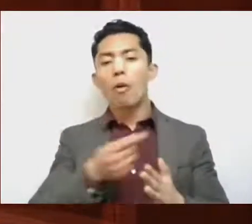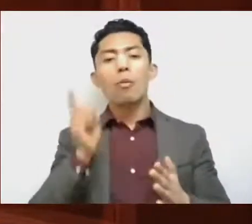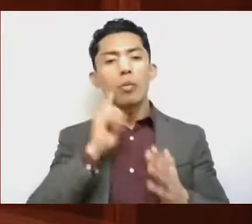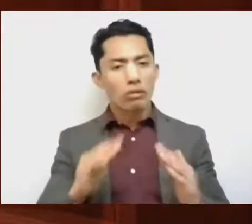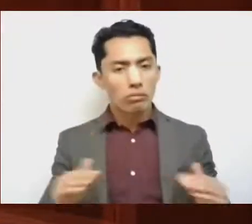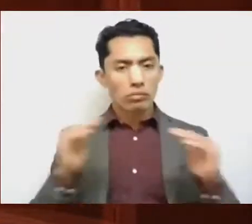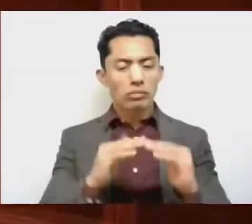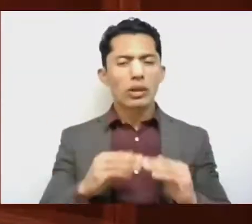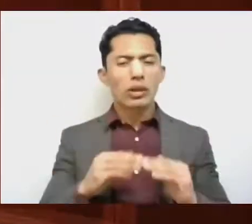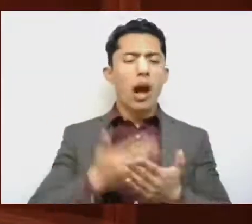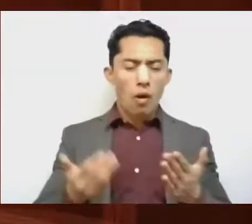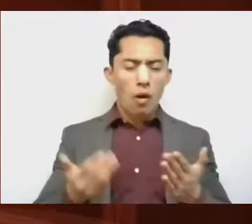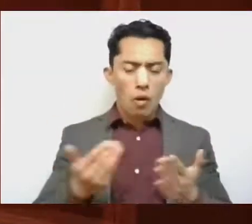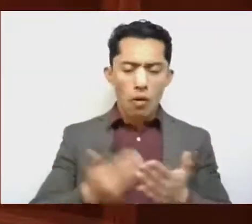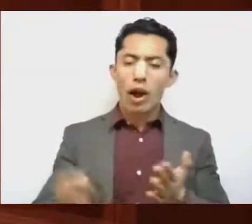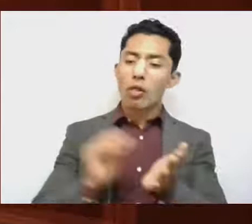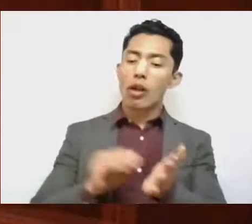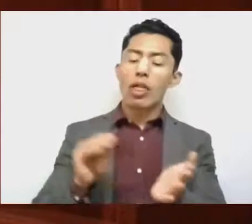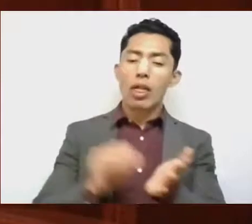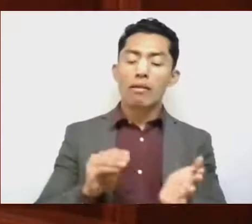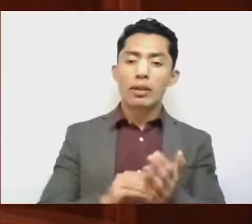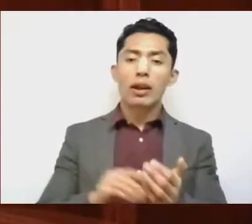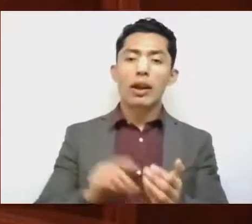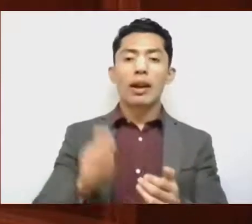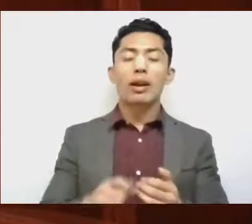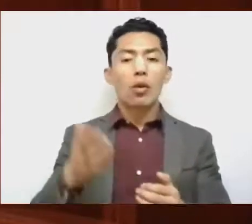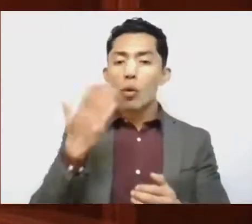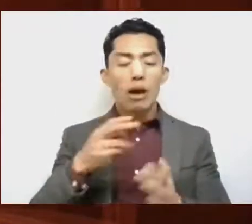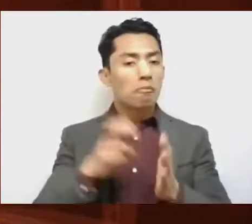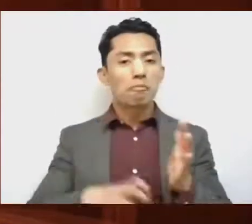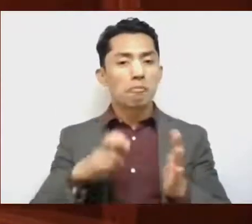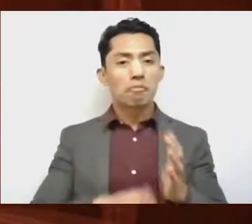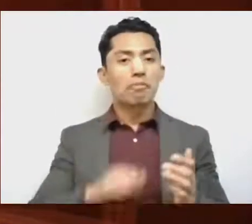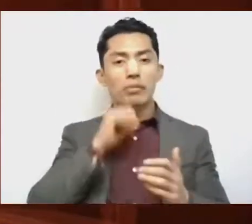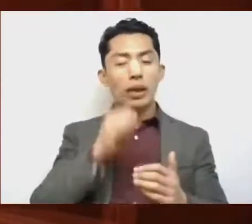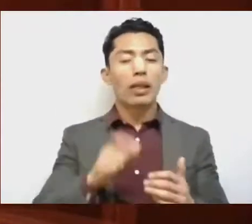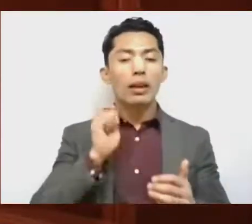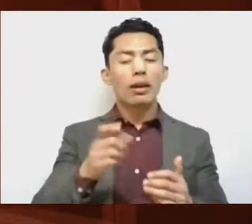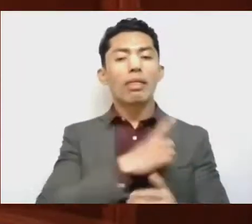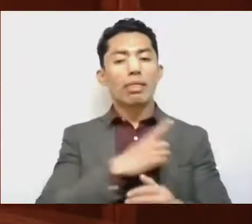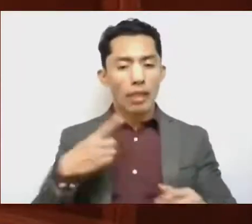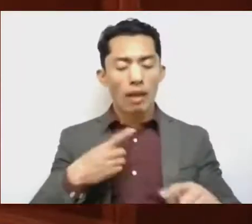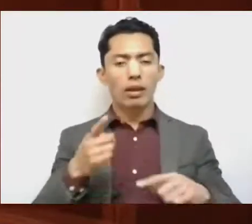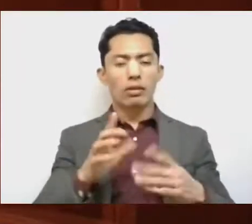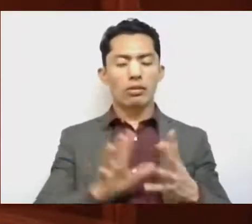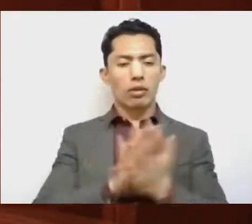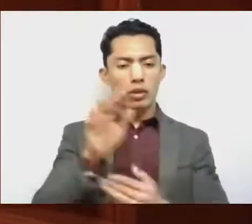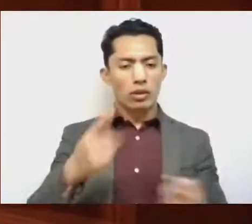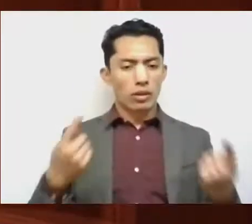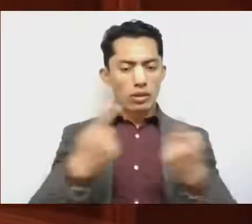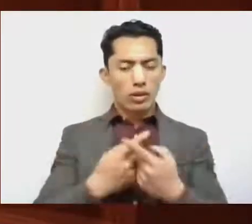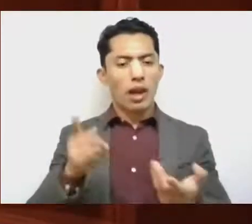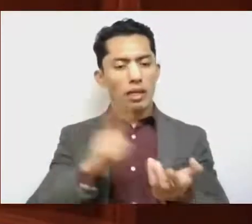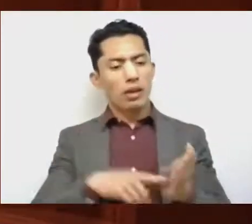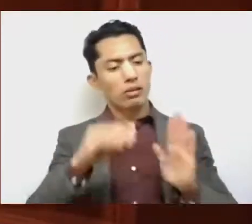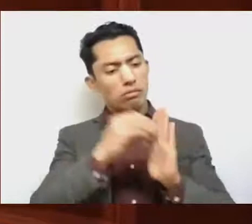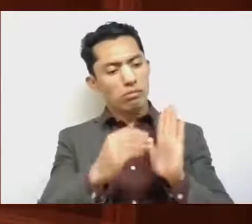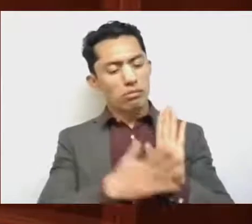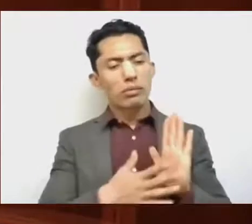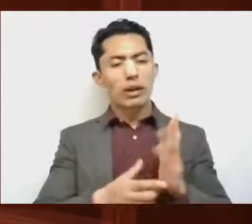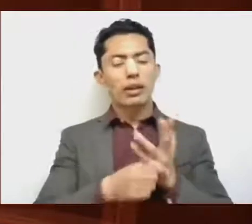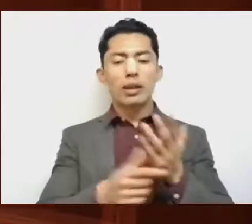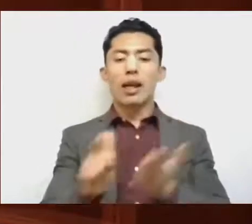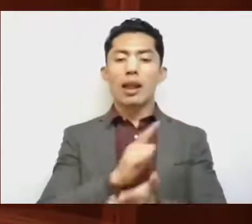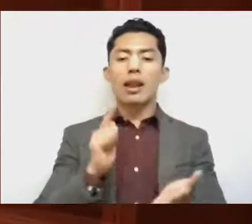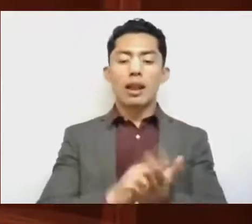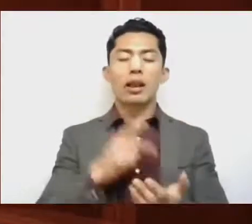fecha de hoy no se haya formulado una reforma que elimine la inconstitucionalidad del texto vigente en la Ley